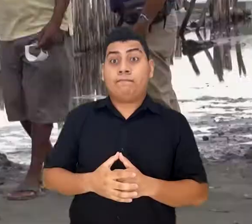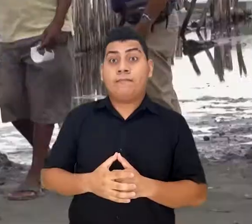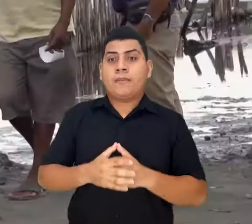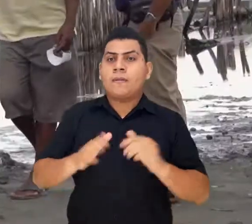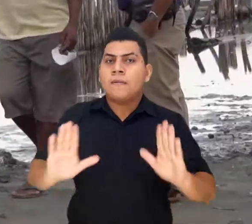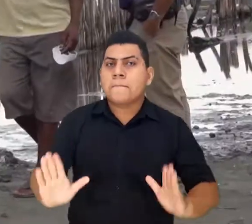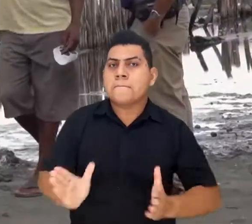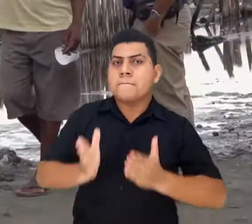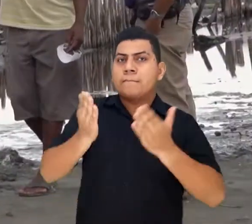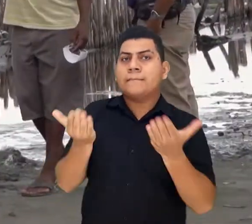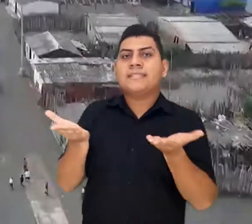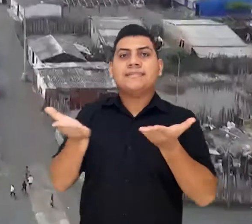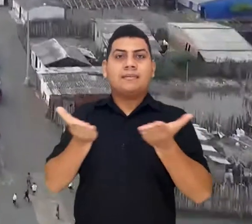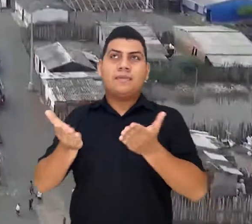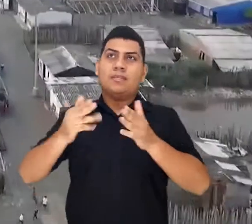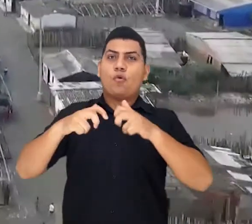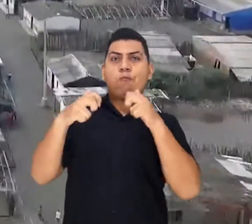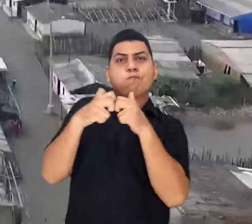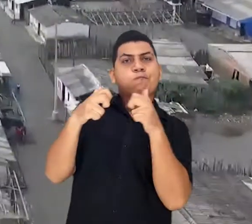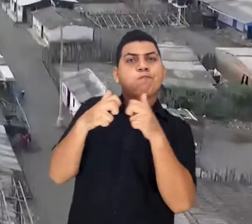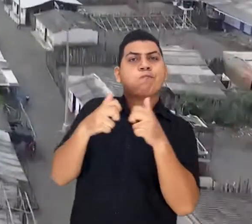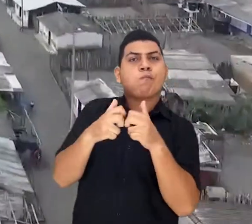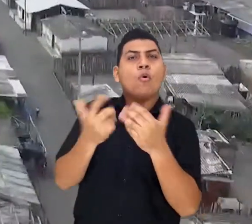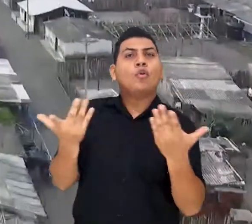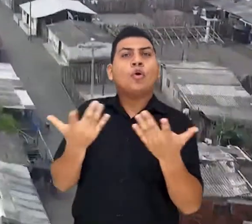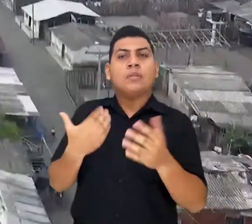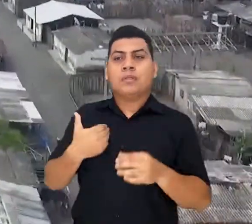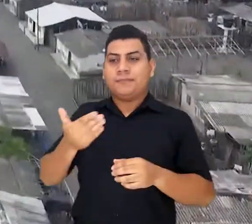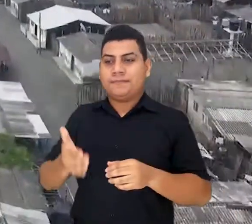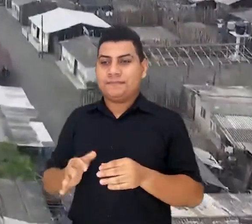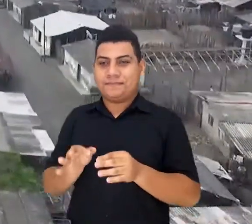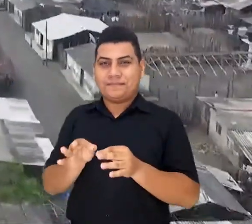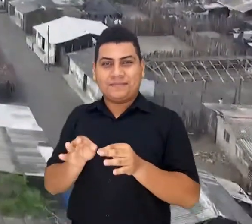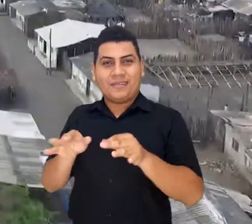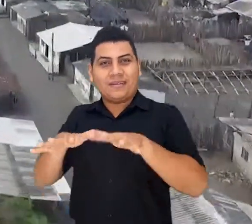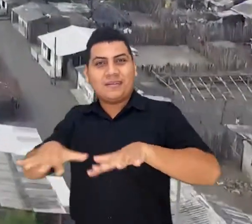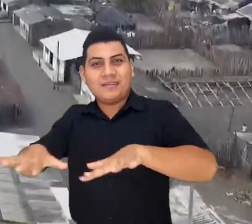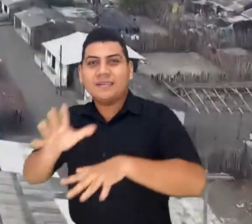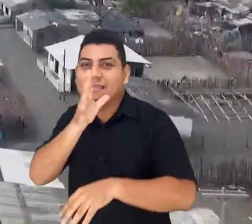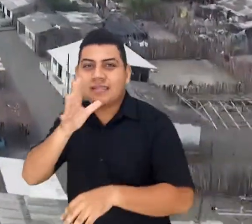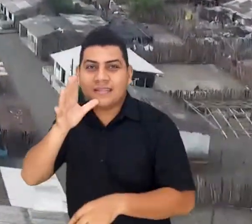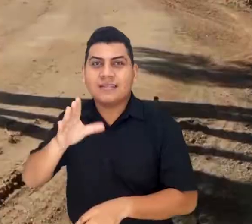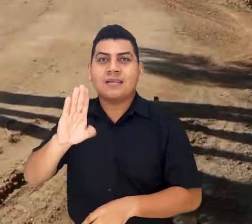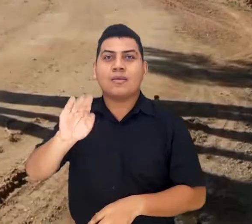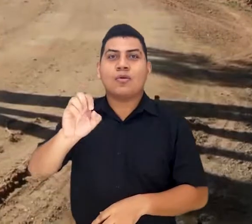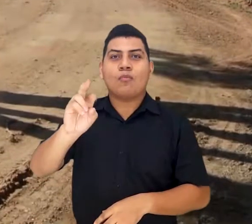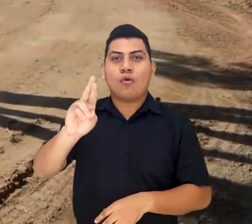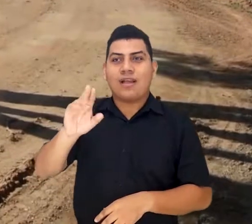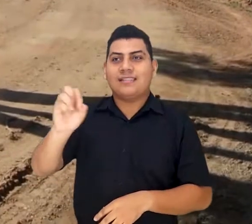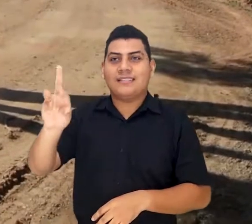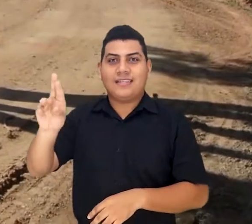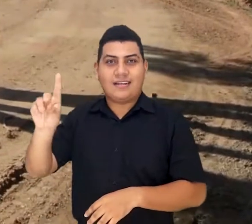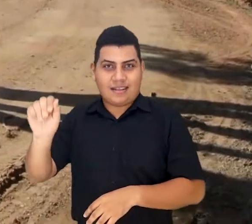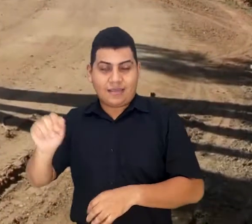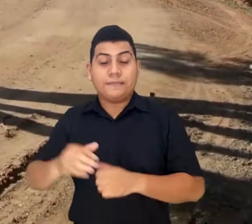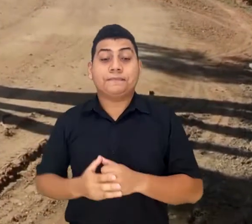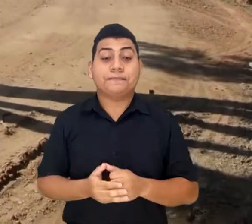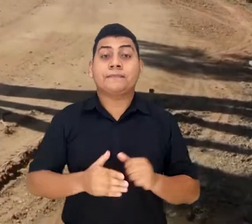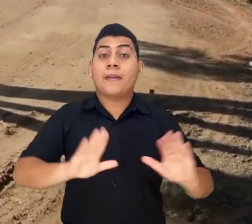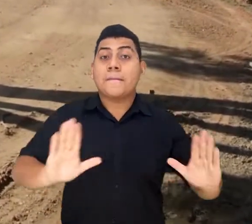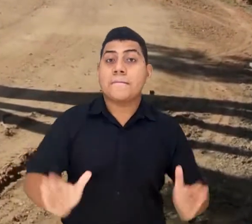Onofre, mejoramiento del servicio de energía eléctrica en el corregimiento de Boca Cerrada, mejoramiento en pavimento asfáltico de la